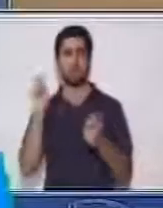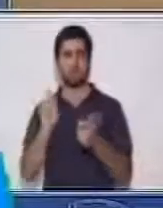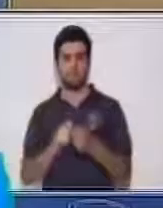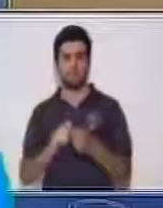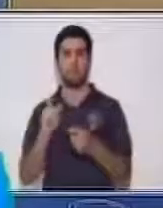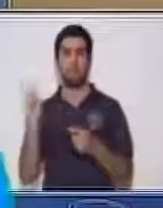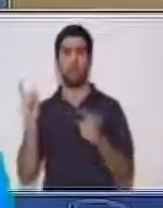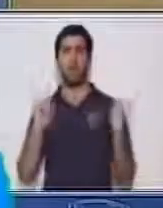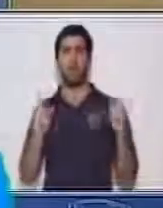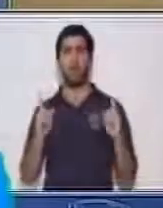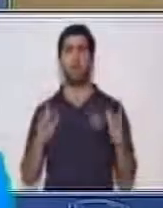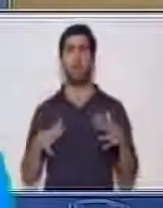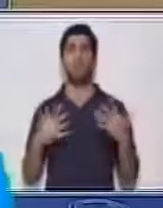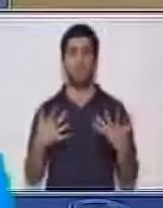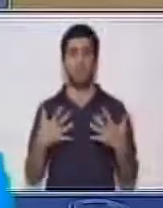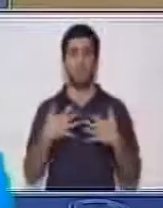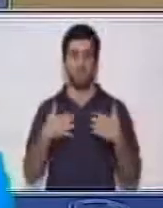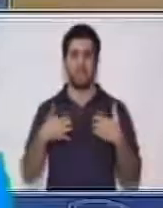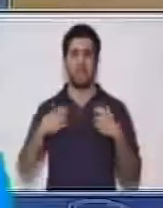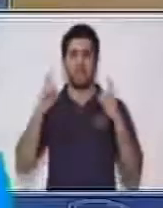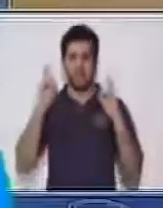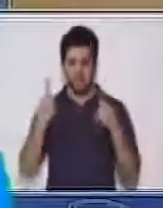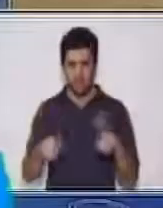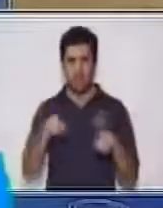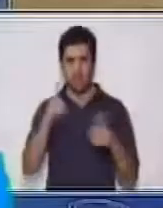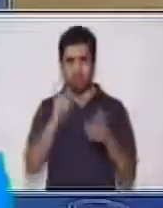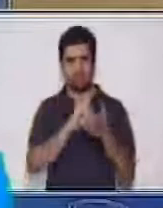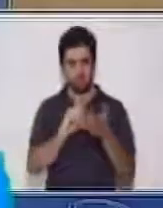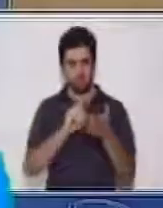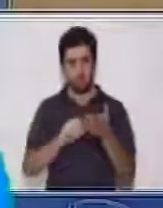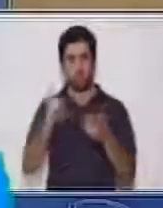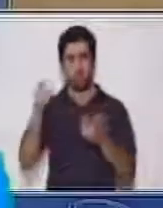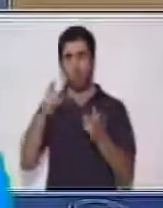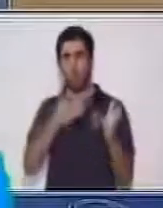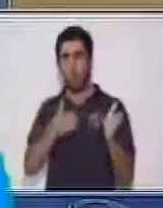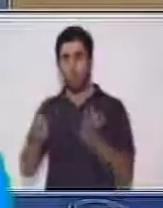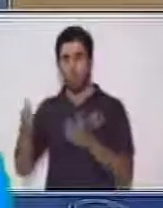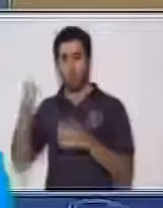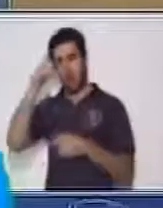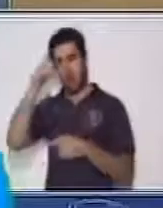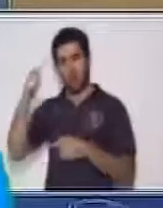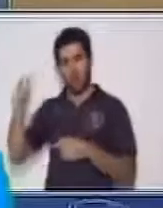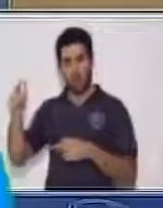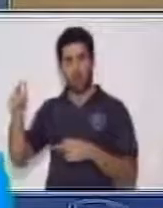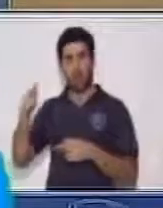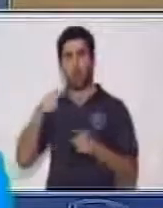va relacionado con la ciencia tiene que ser preciso. Tiene un orden lógico y